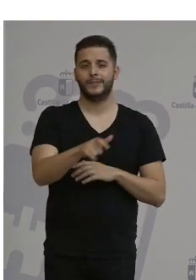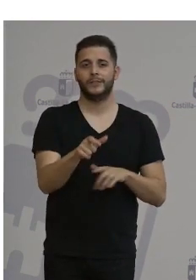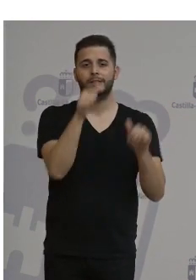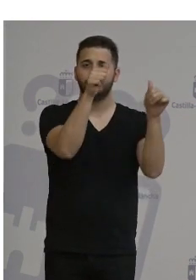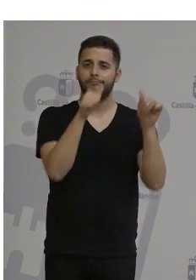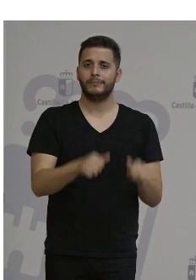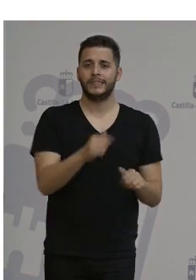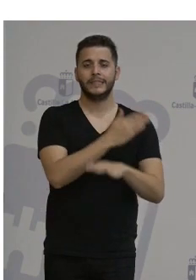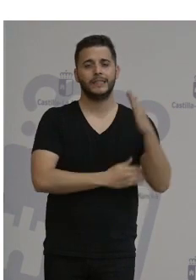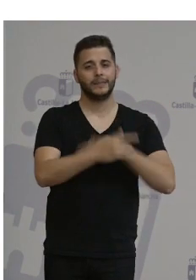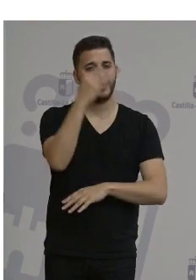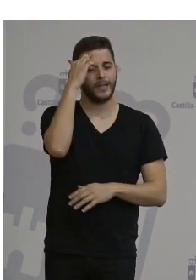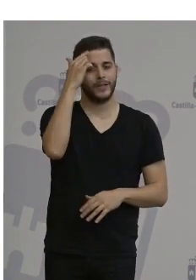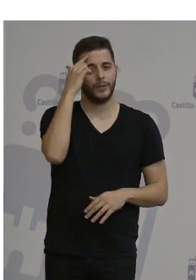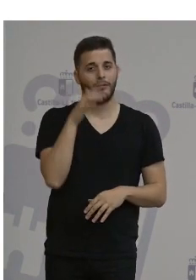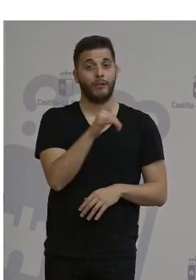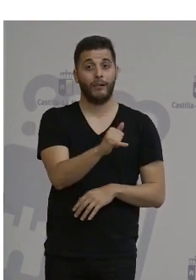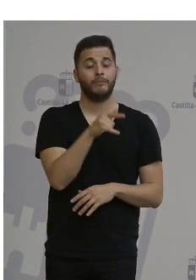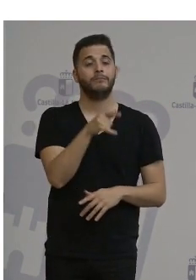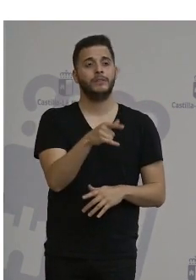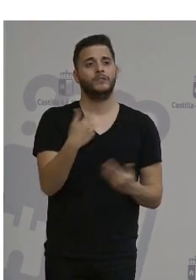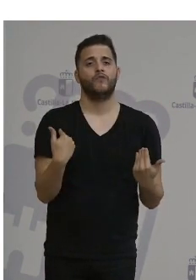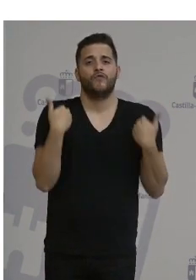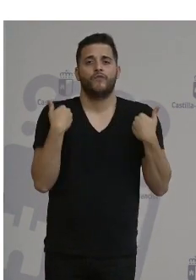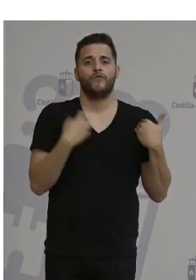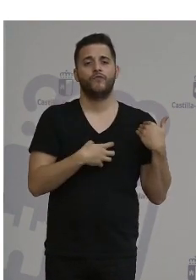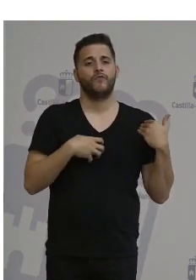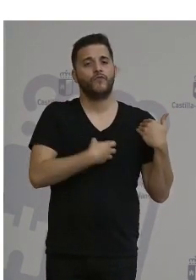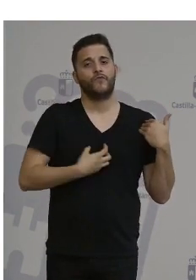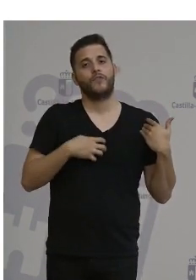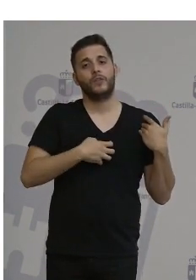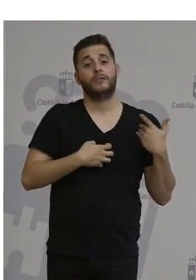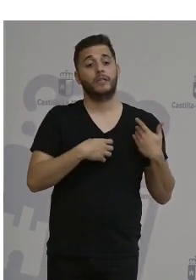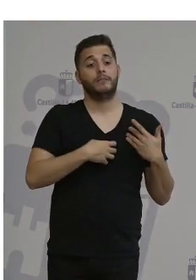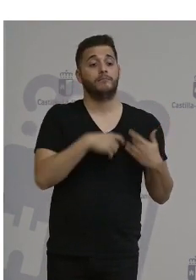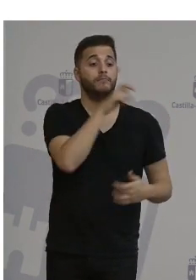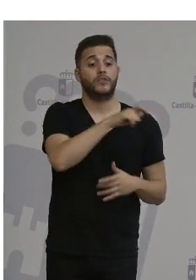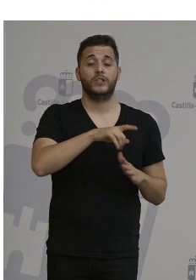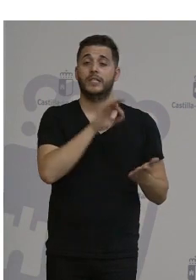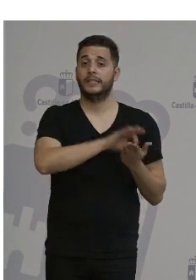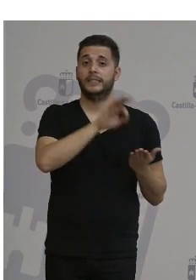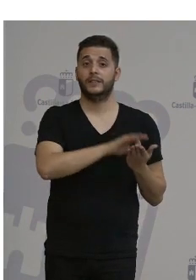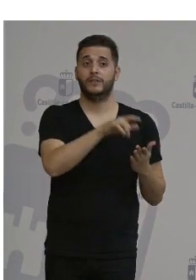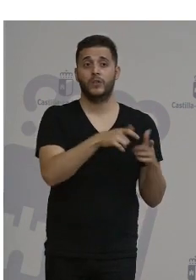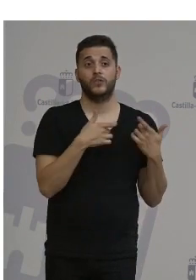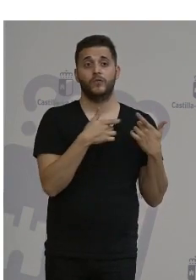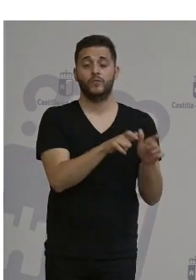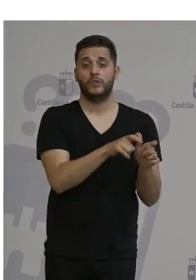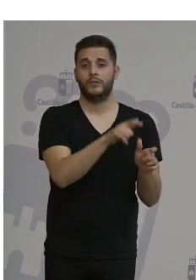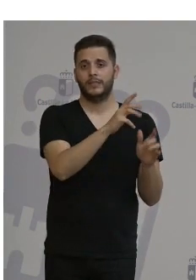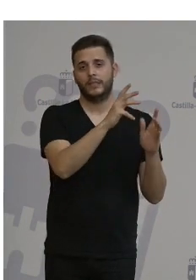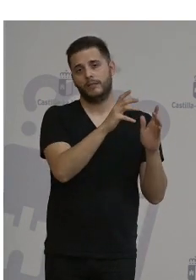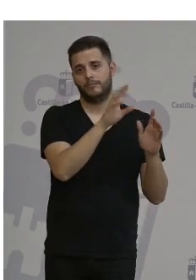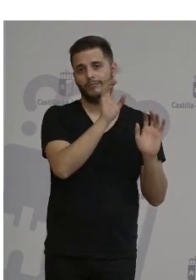discapacidad intelectual desarrollando funciones de personal de servicios de la Administración de la Comunidad de Castilla y León. En el